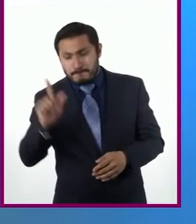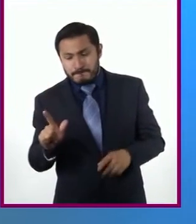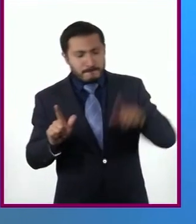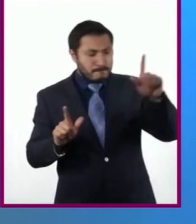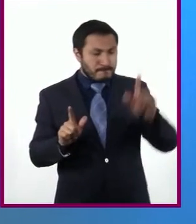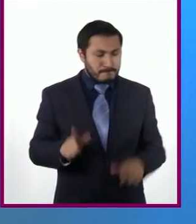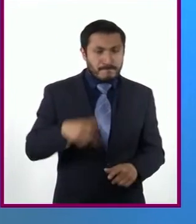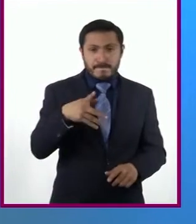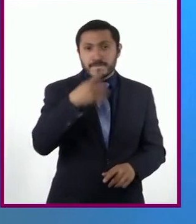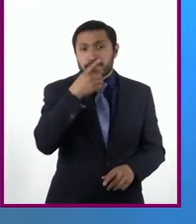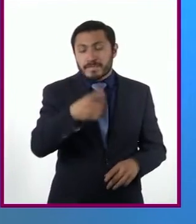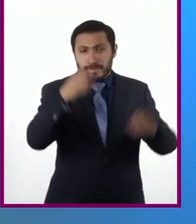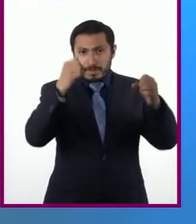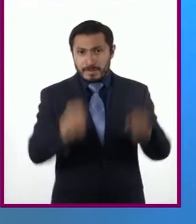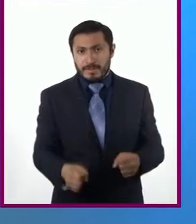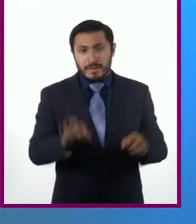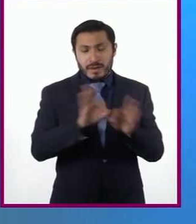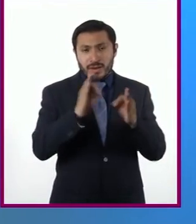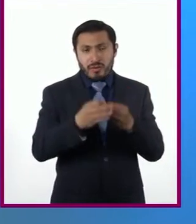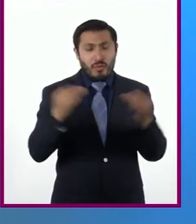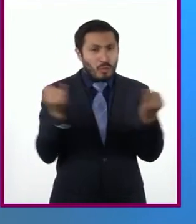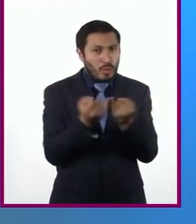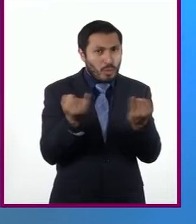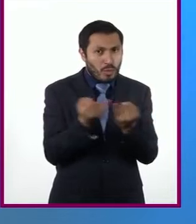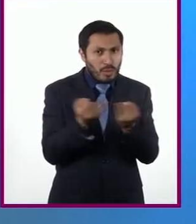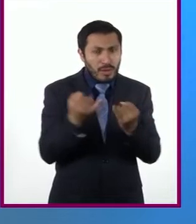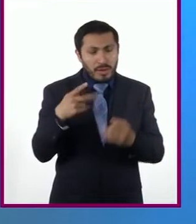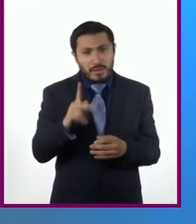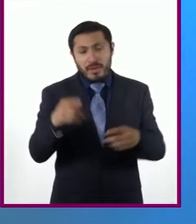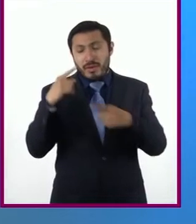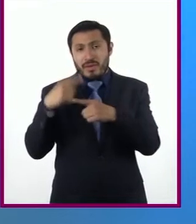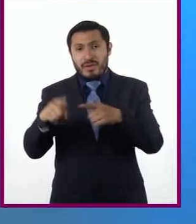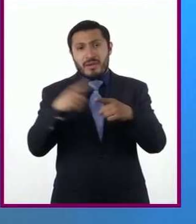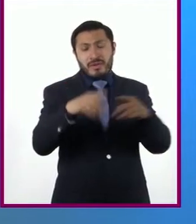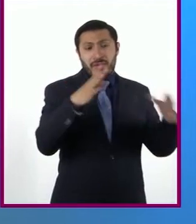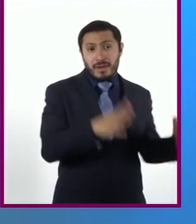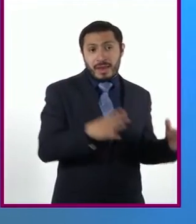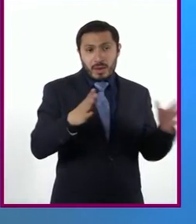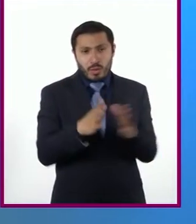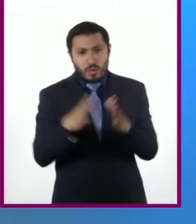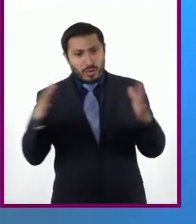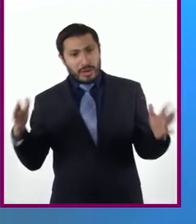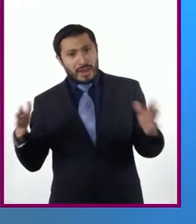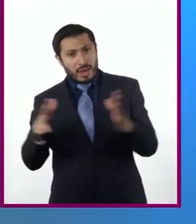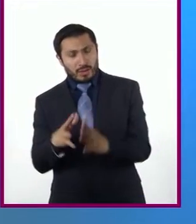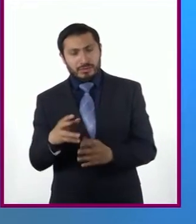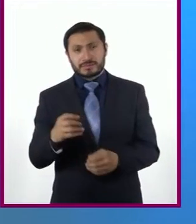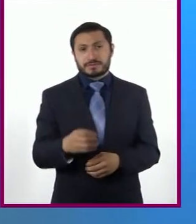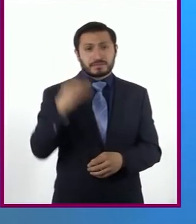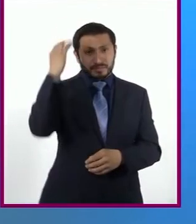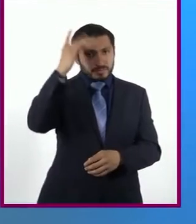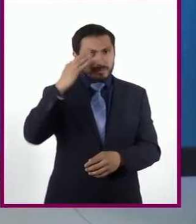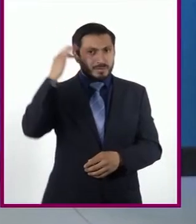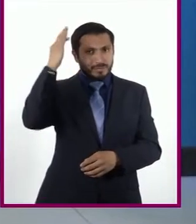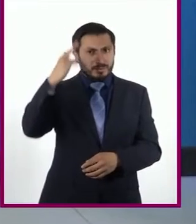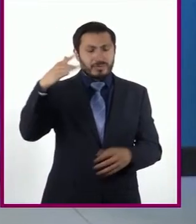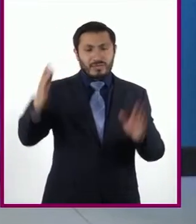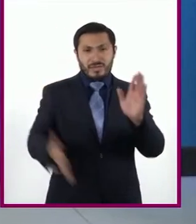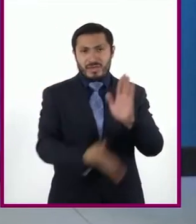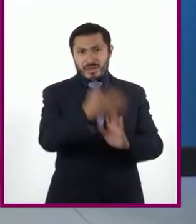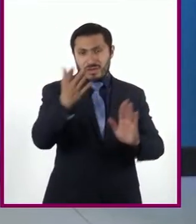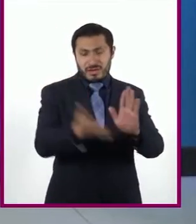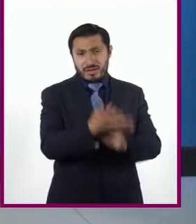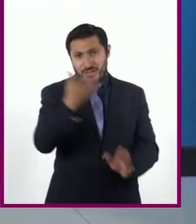que nos asegura que las figuras son iguales, pero de diferente tamaño. Analicemos la construcción.